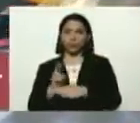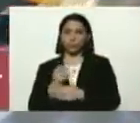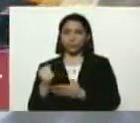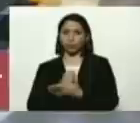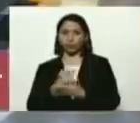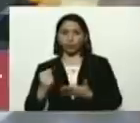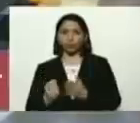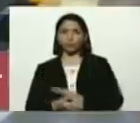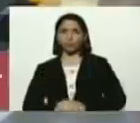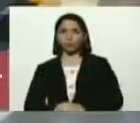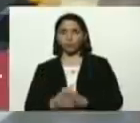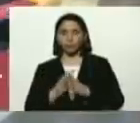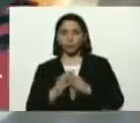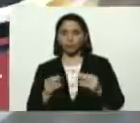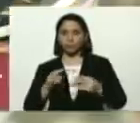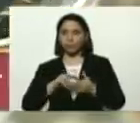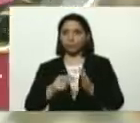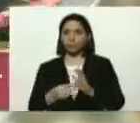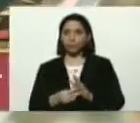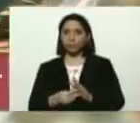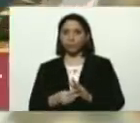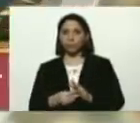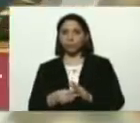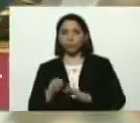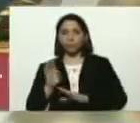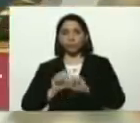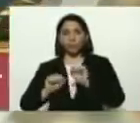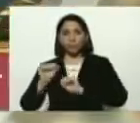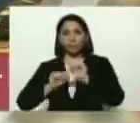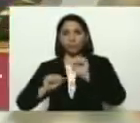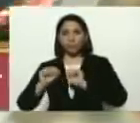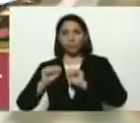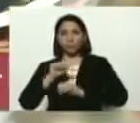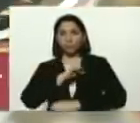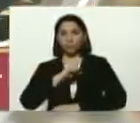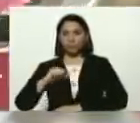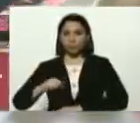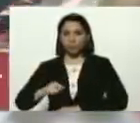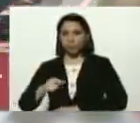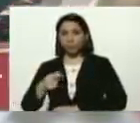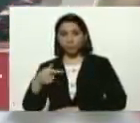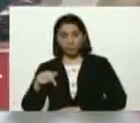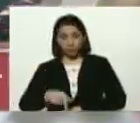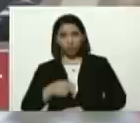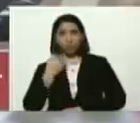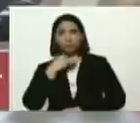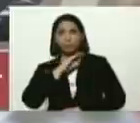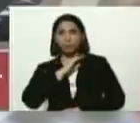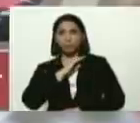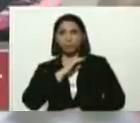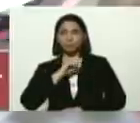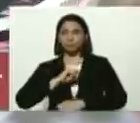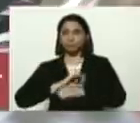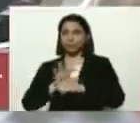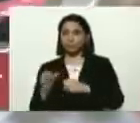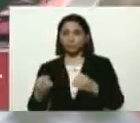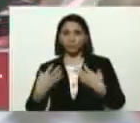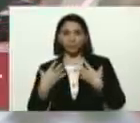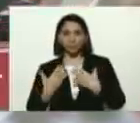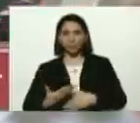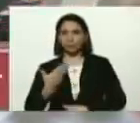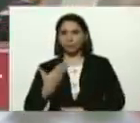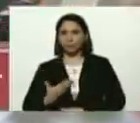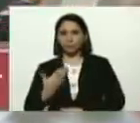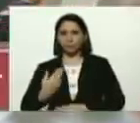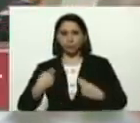alcohol. Bueno, todo lo que es la prevención personal. En esta pandemia del COVID-19 es muy importante el